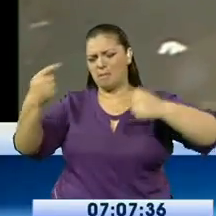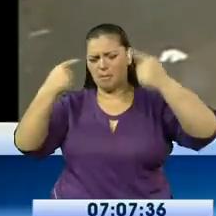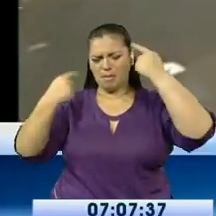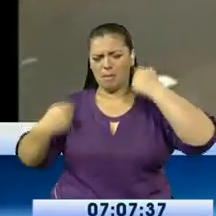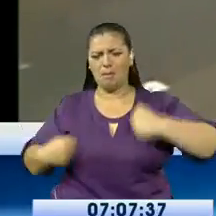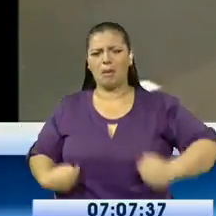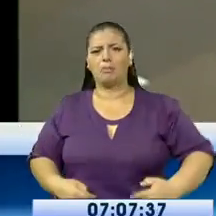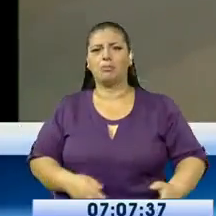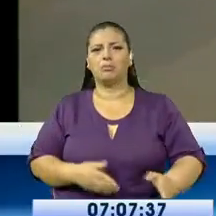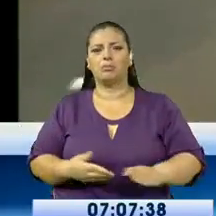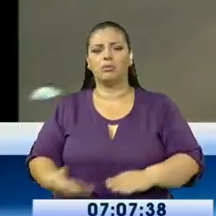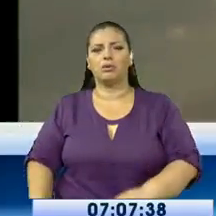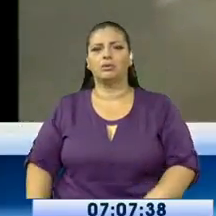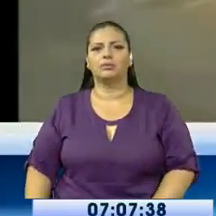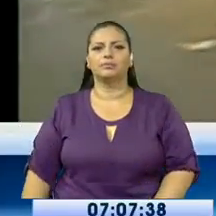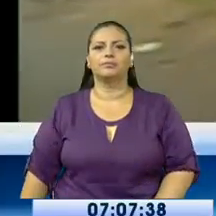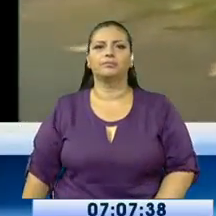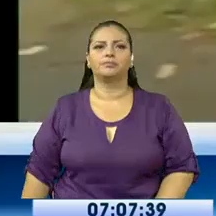Amigo, buenos días.